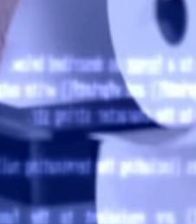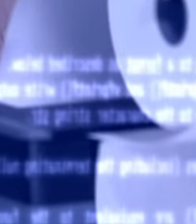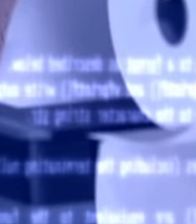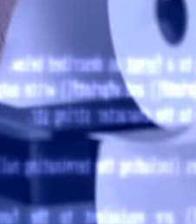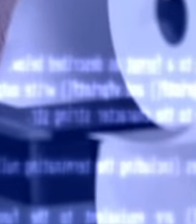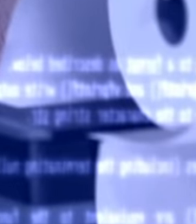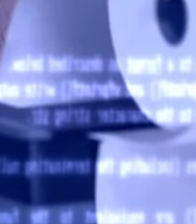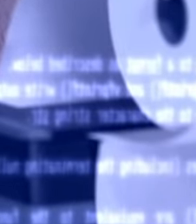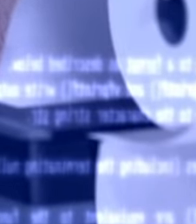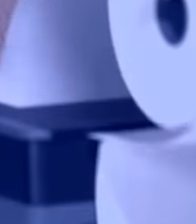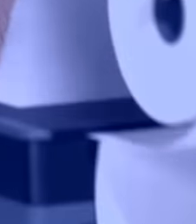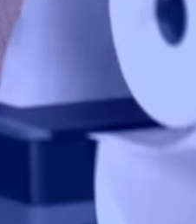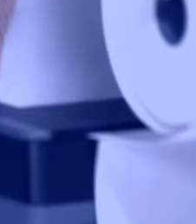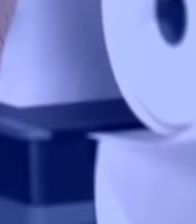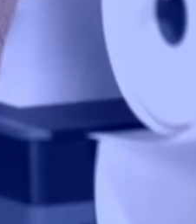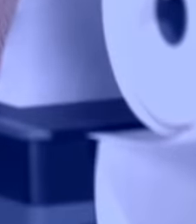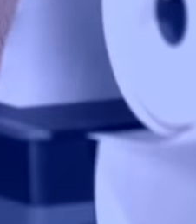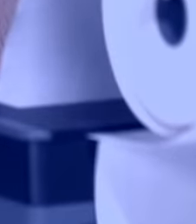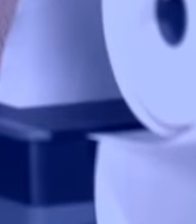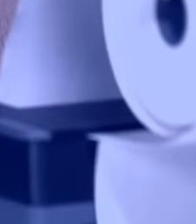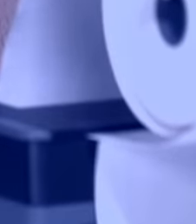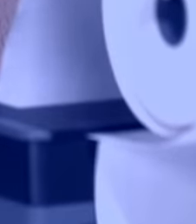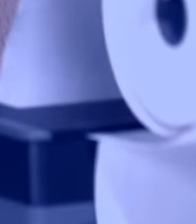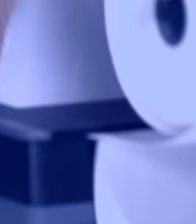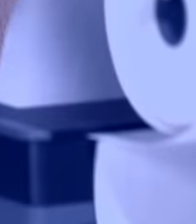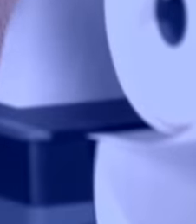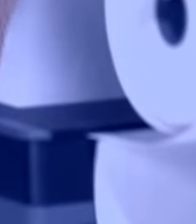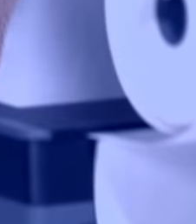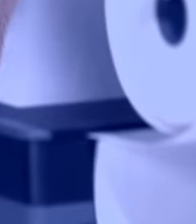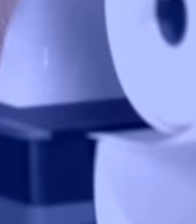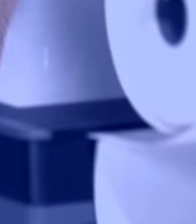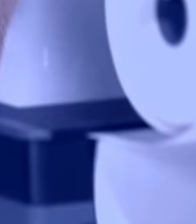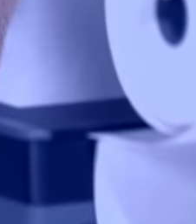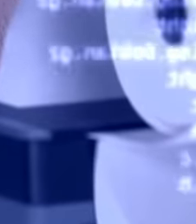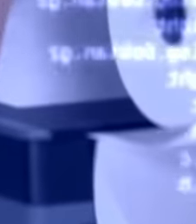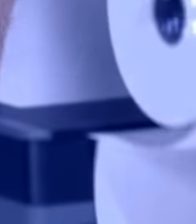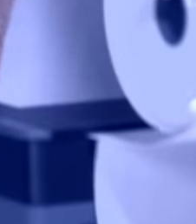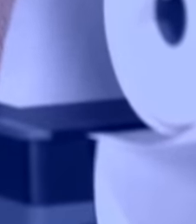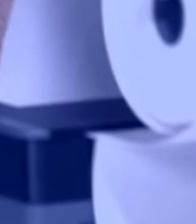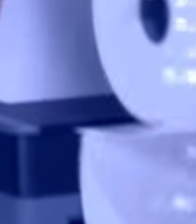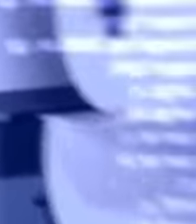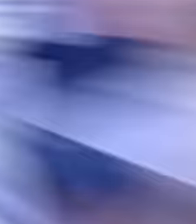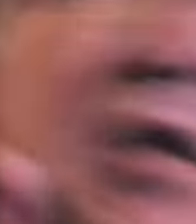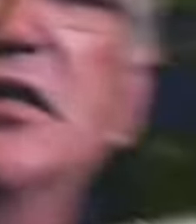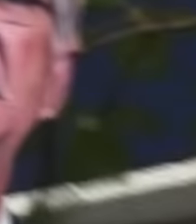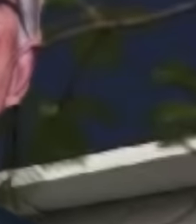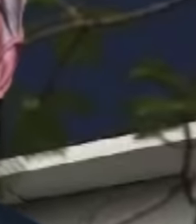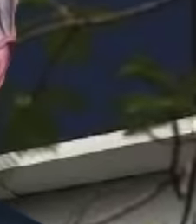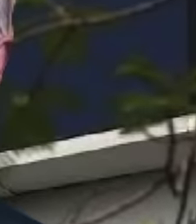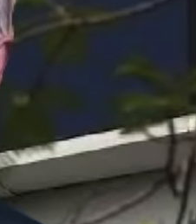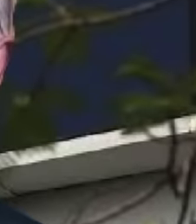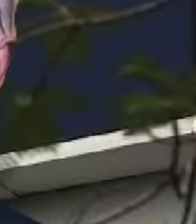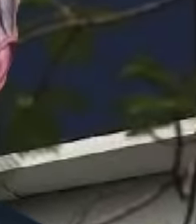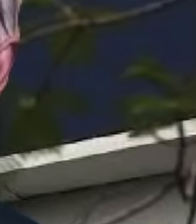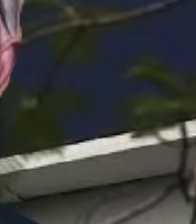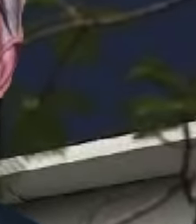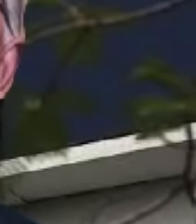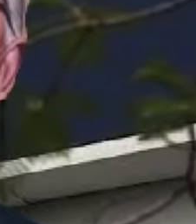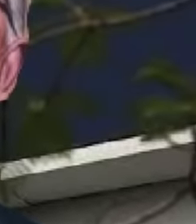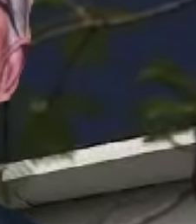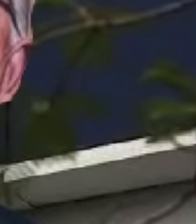Esta solicitud se produce tras una serie de investigaciones que han indicado que los negocios de Salinas